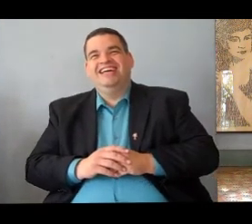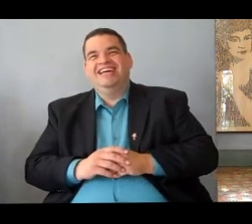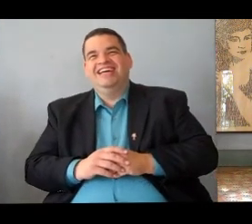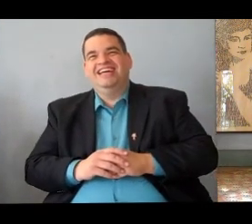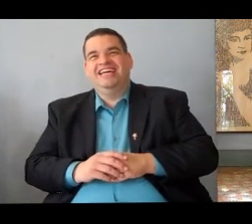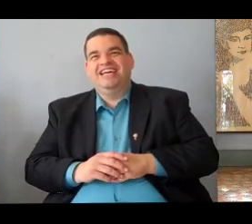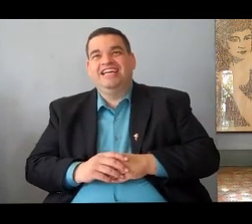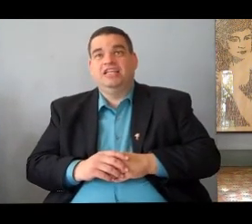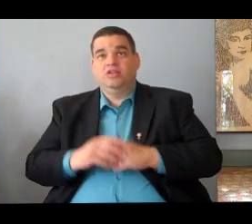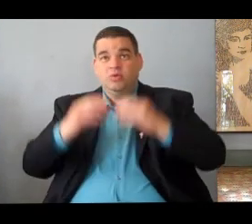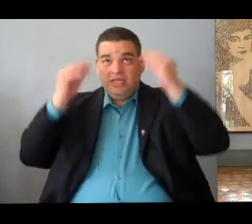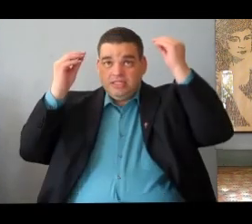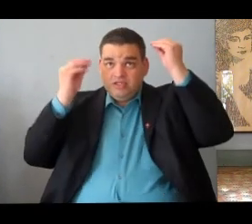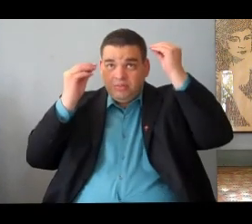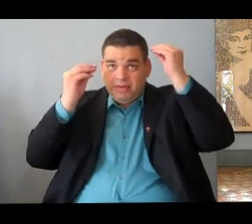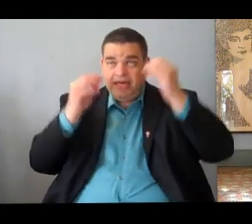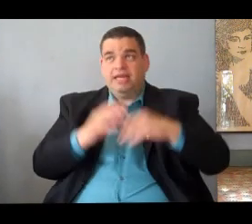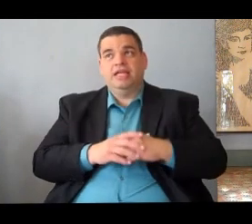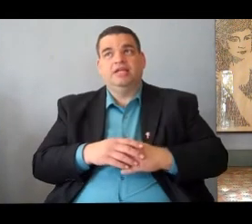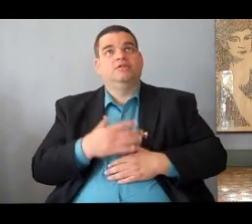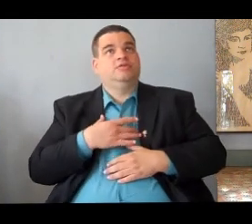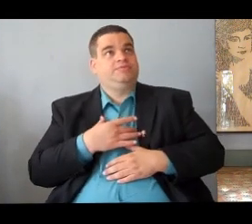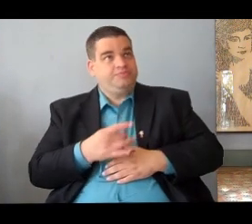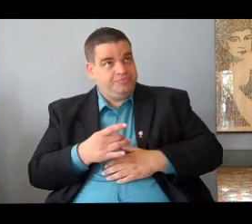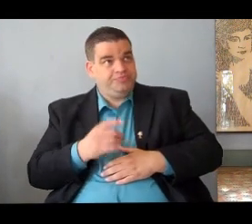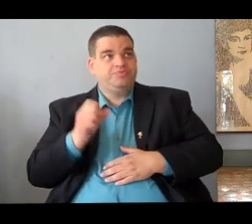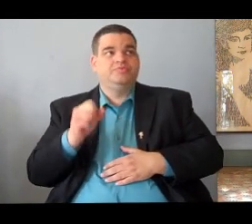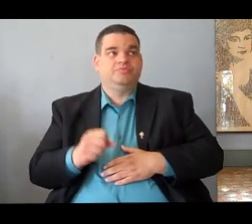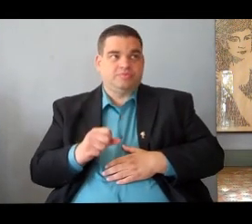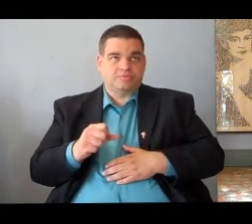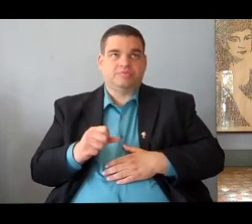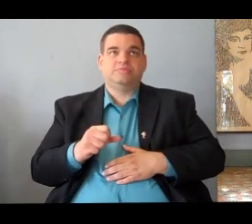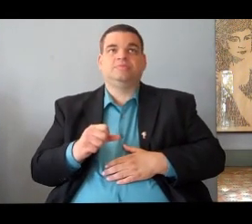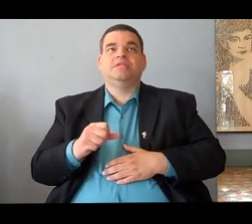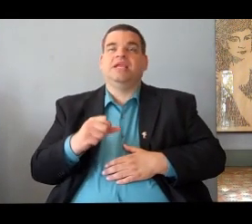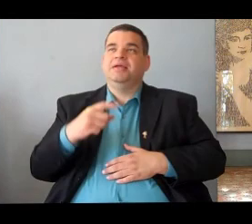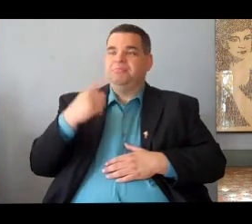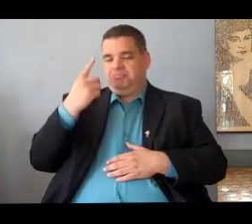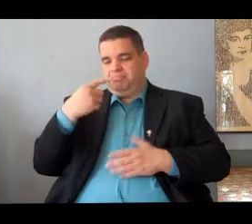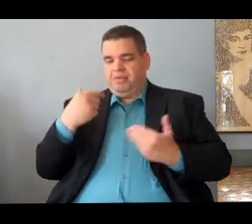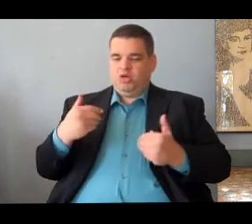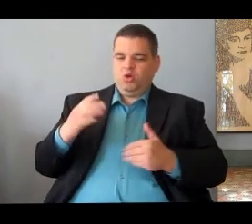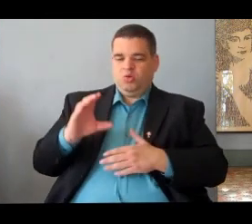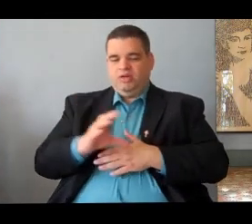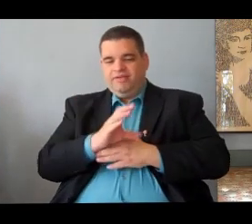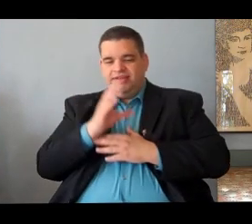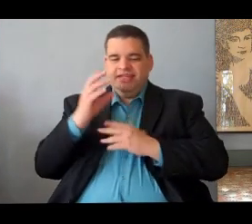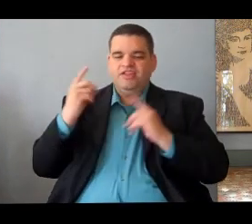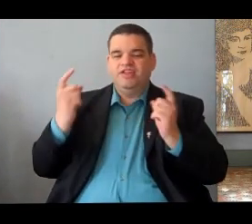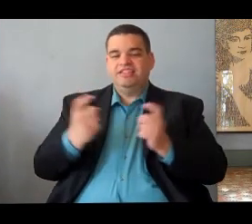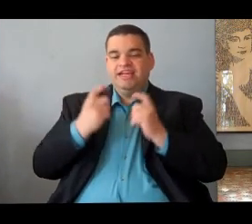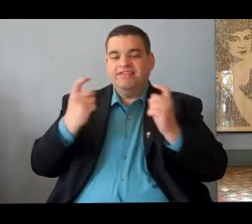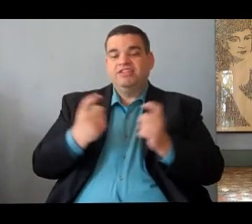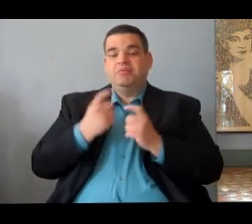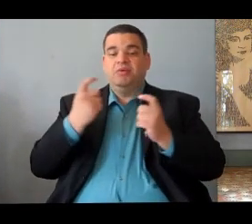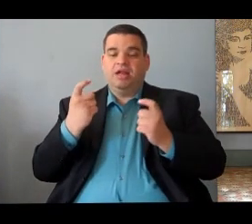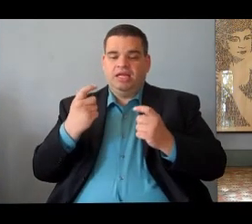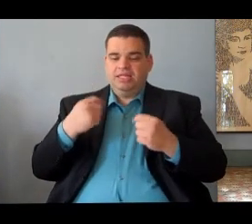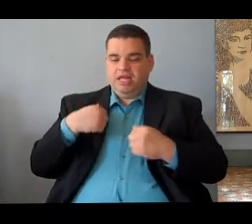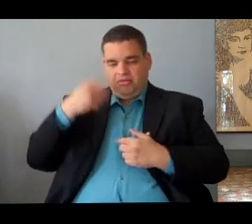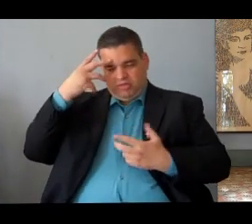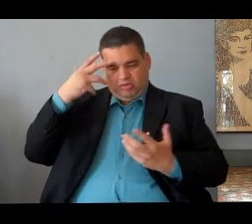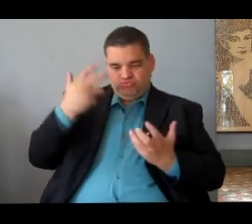Mira, y tú ese sombrerito. ¿Te gusta? Este es mi look navideño de celebración. Ajá. Sí, porque estás combinado.